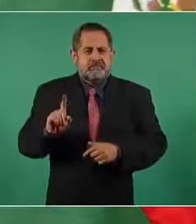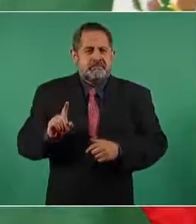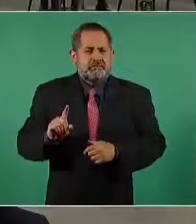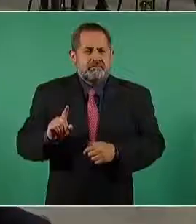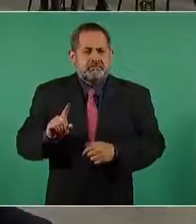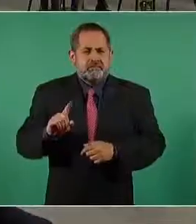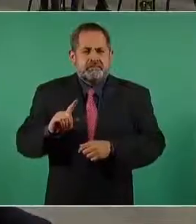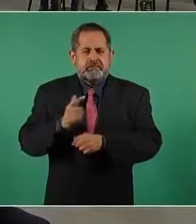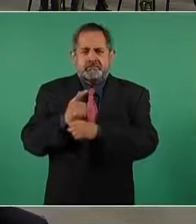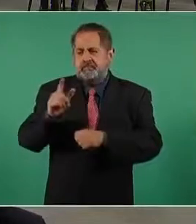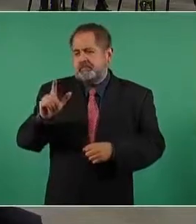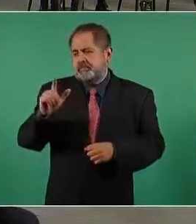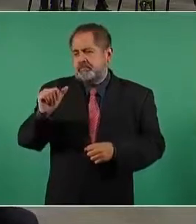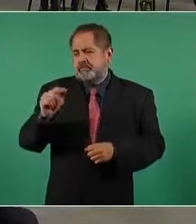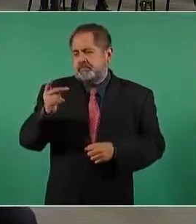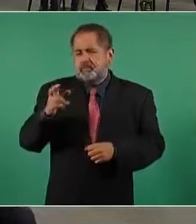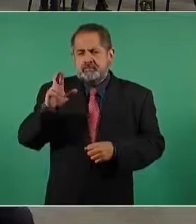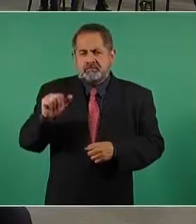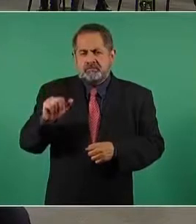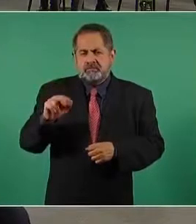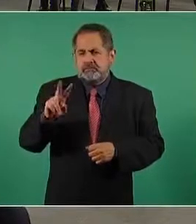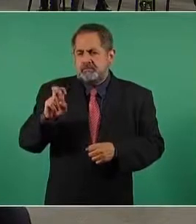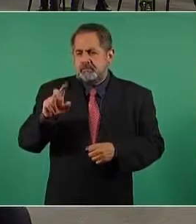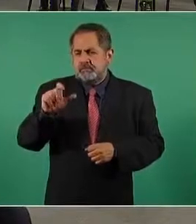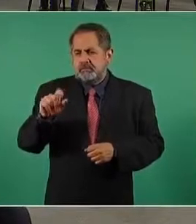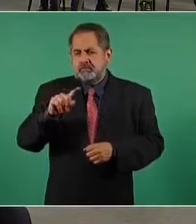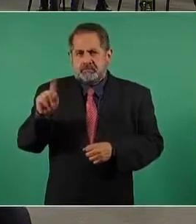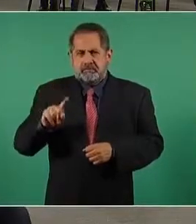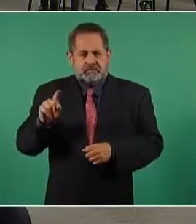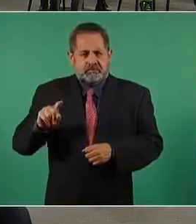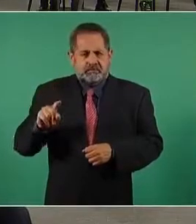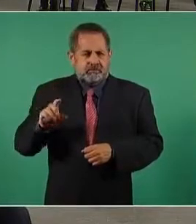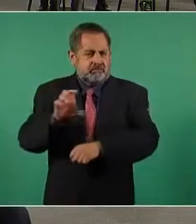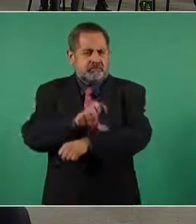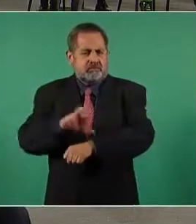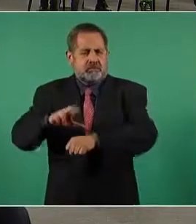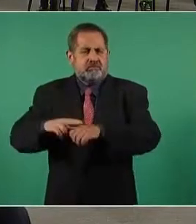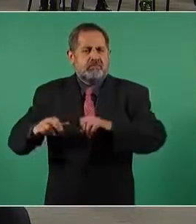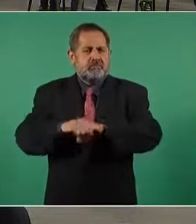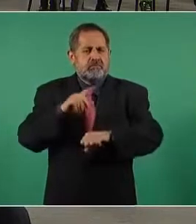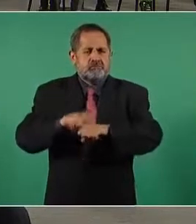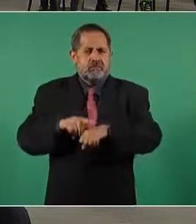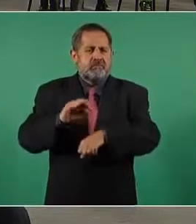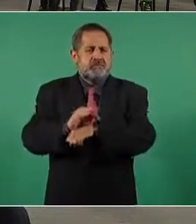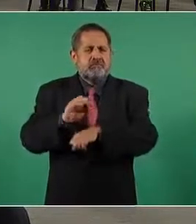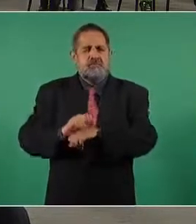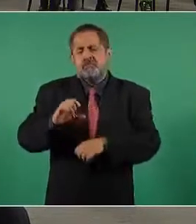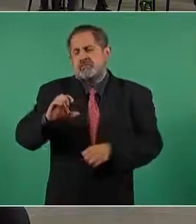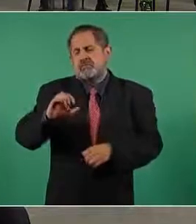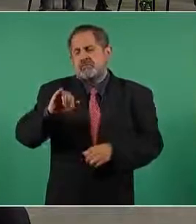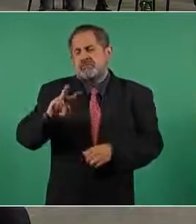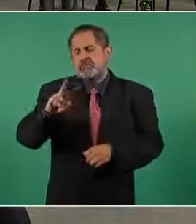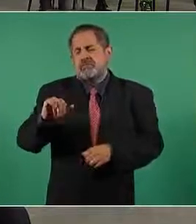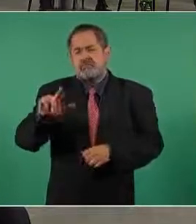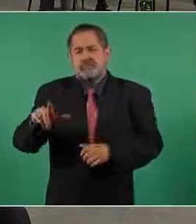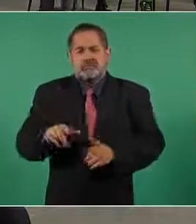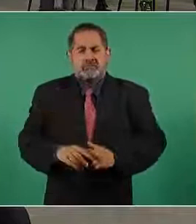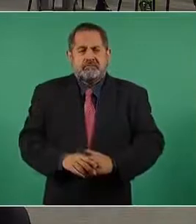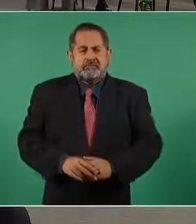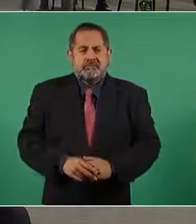la licenciada Laura Velázquez, Coordinadora Nacional de Protección Civil.